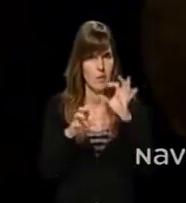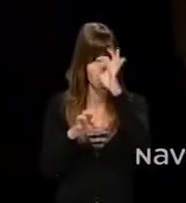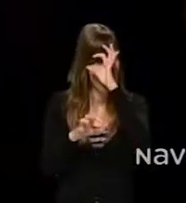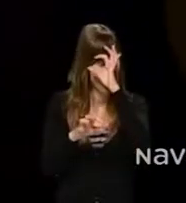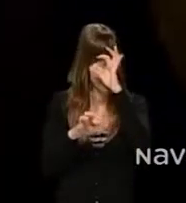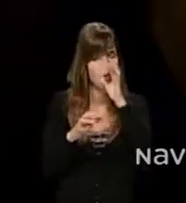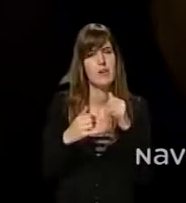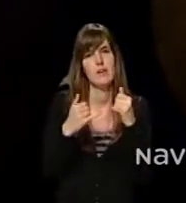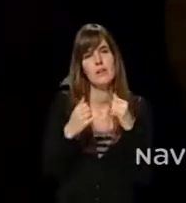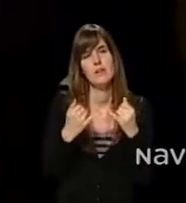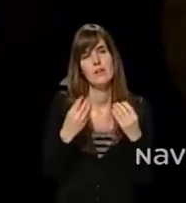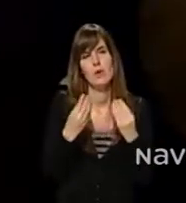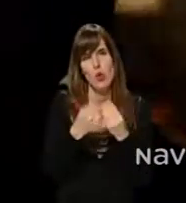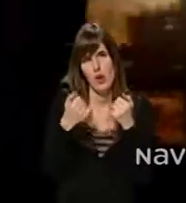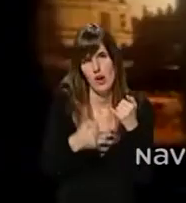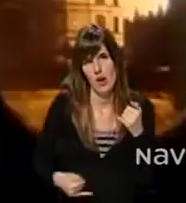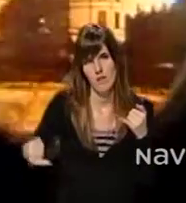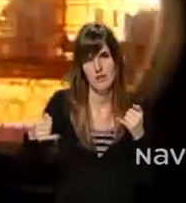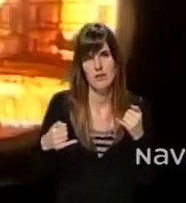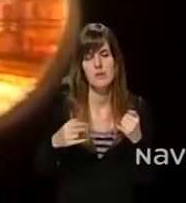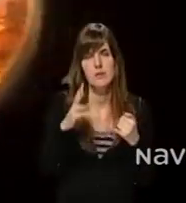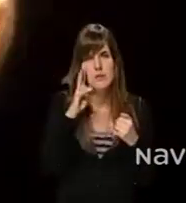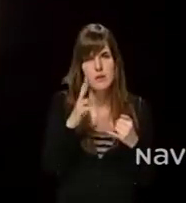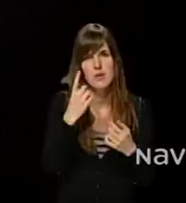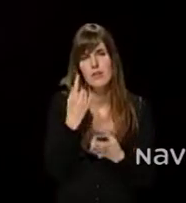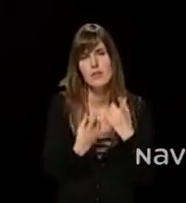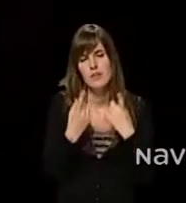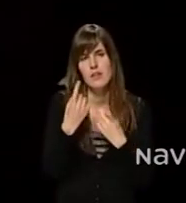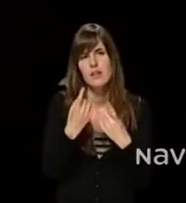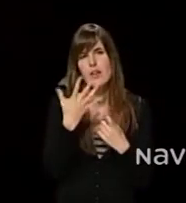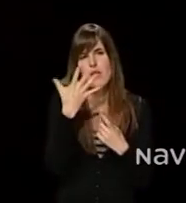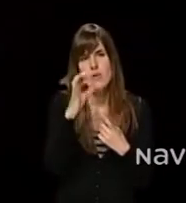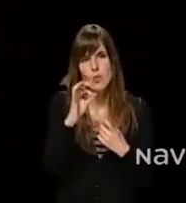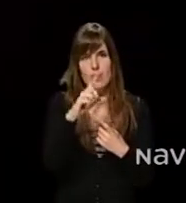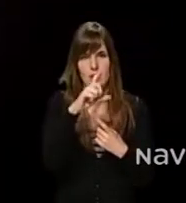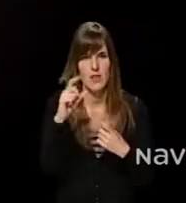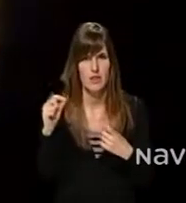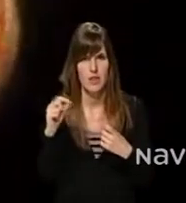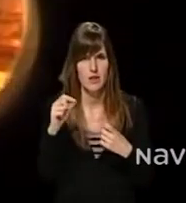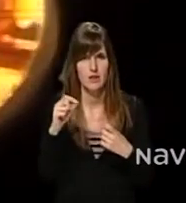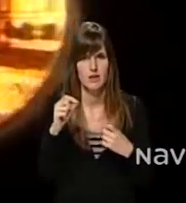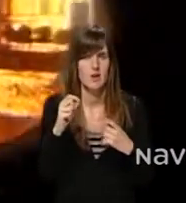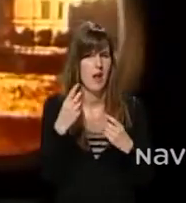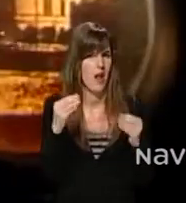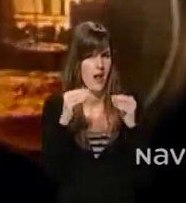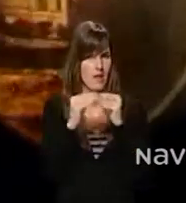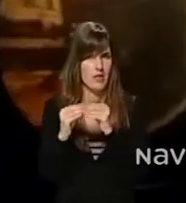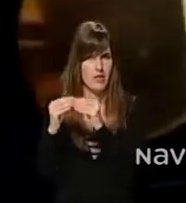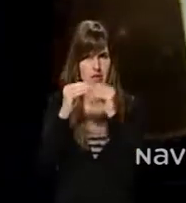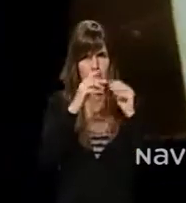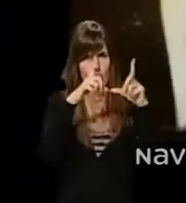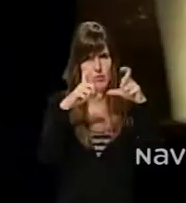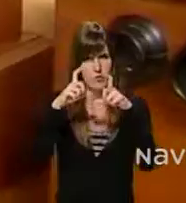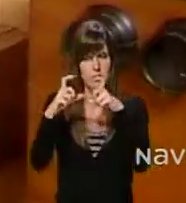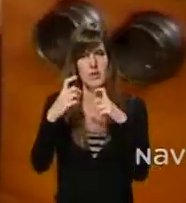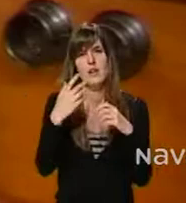de tablet que nos permiten ver desde 50, 100 vistas de una sola tirada. Normalmente van con una